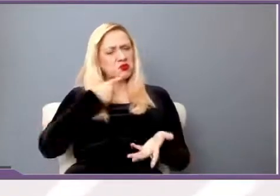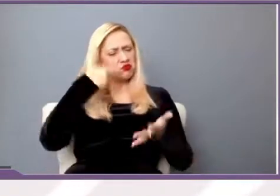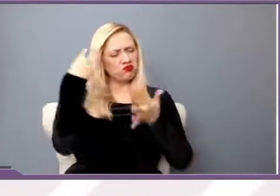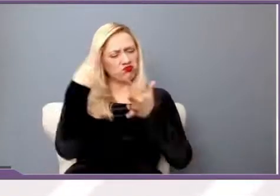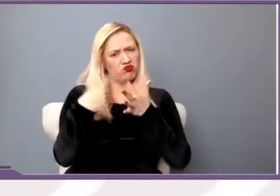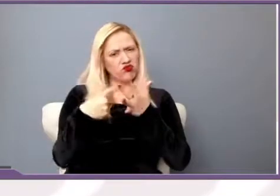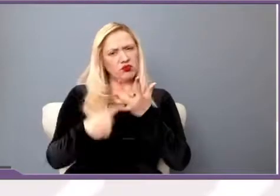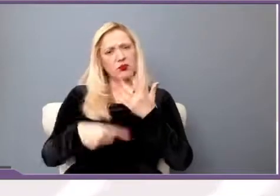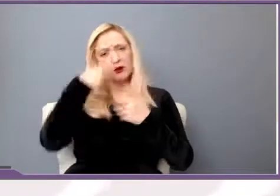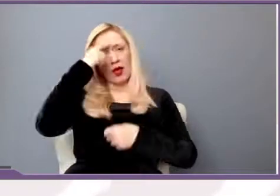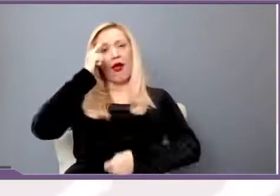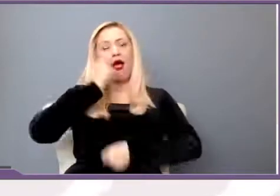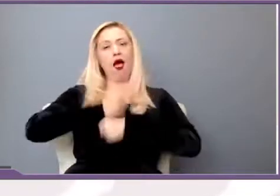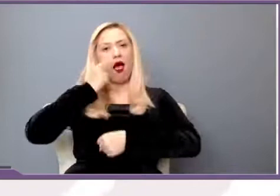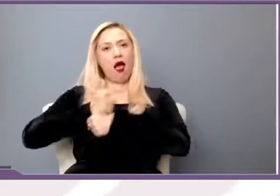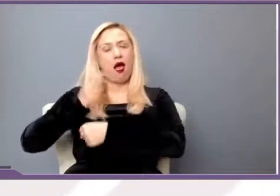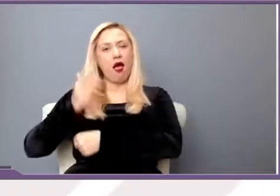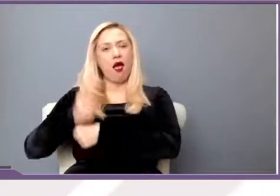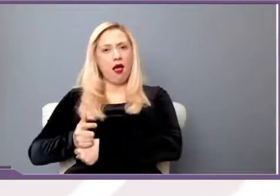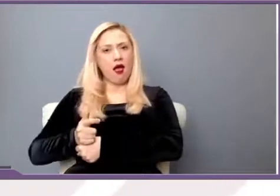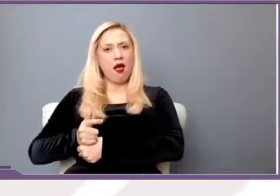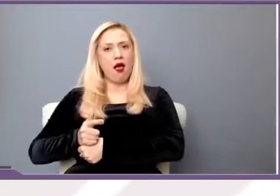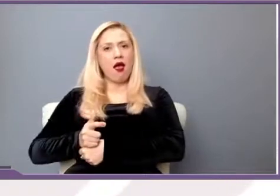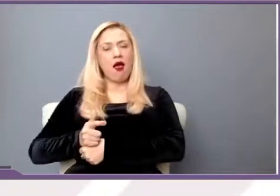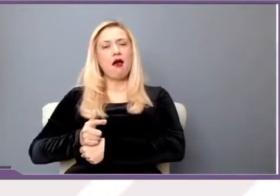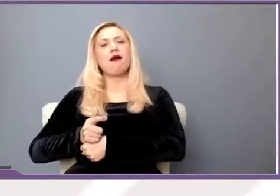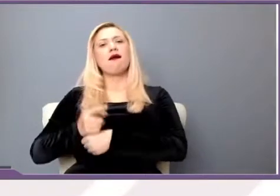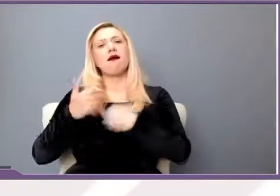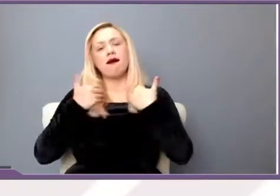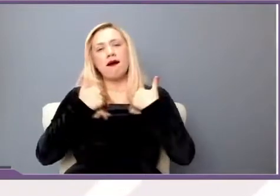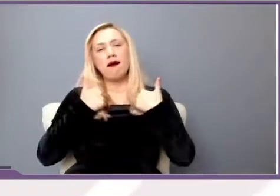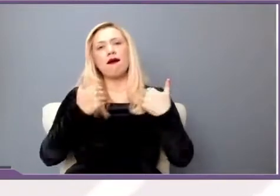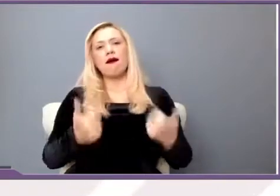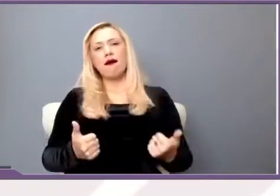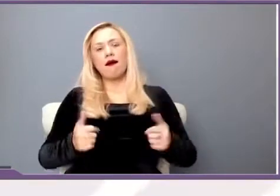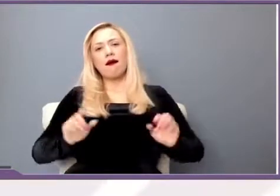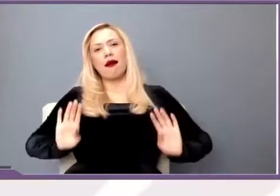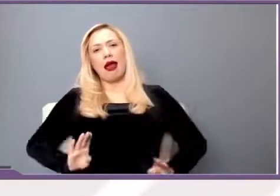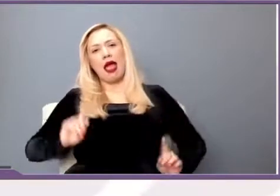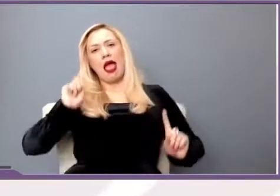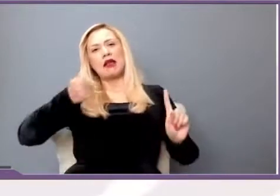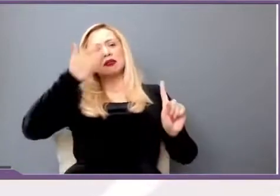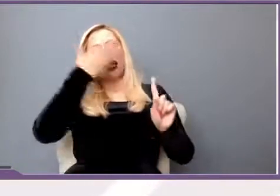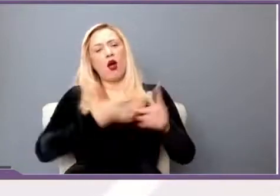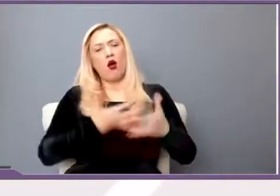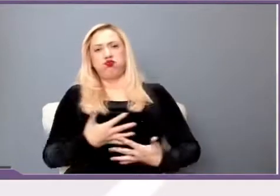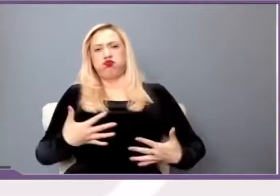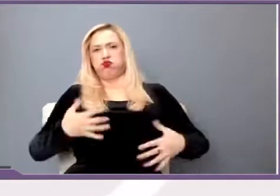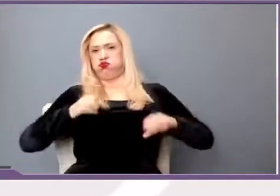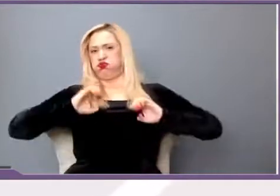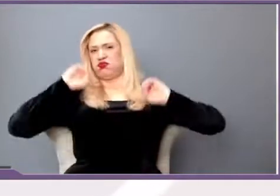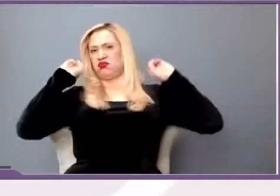poder identificar y caracterizar o entender qué es la gordofobia?